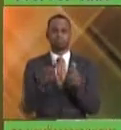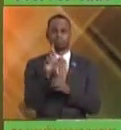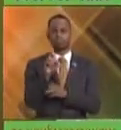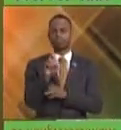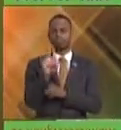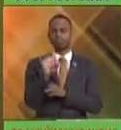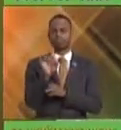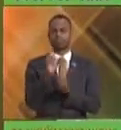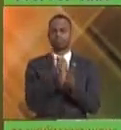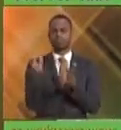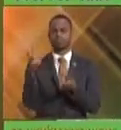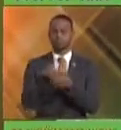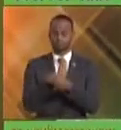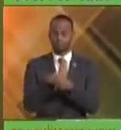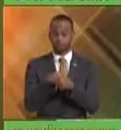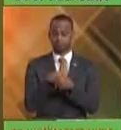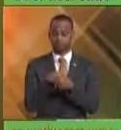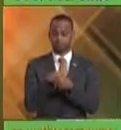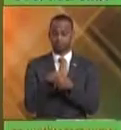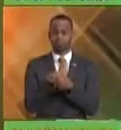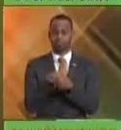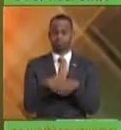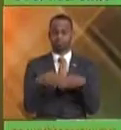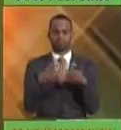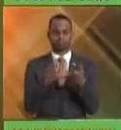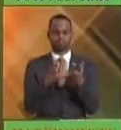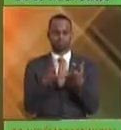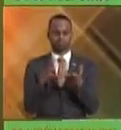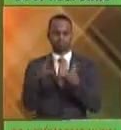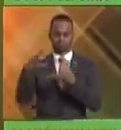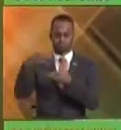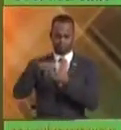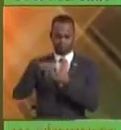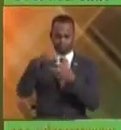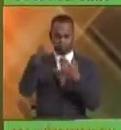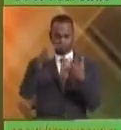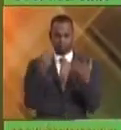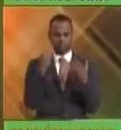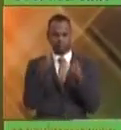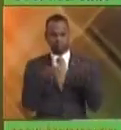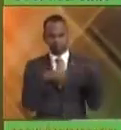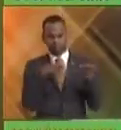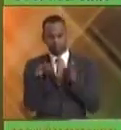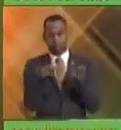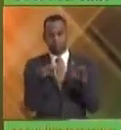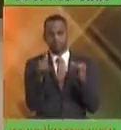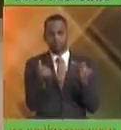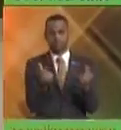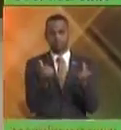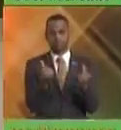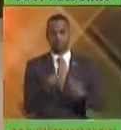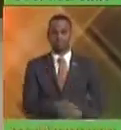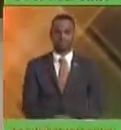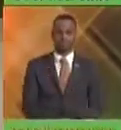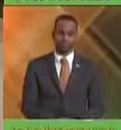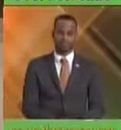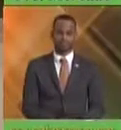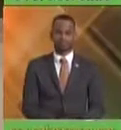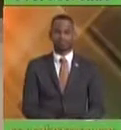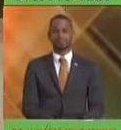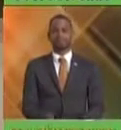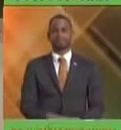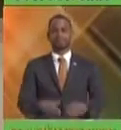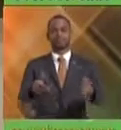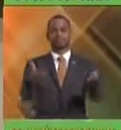red e incluye y que incluye varias cosas que ellos van a explicarnos ahora así que